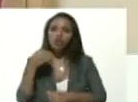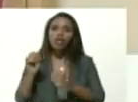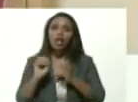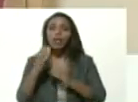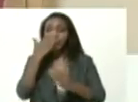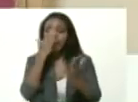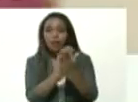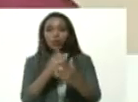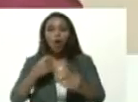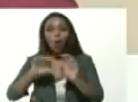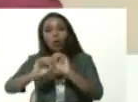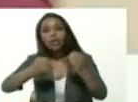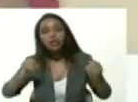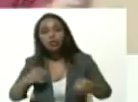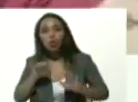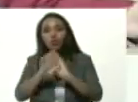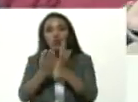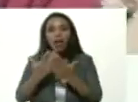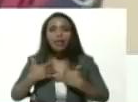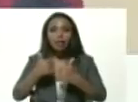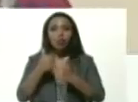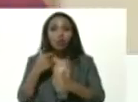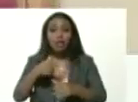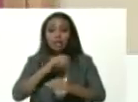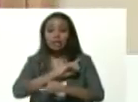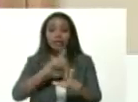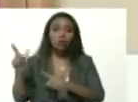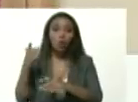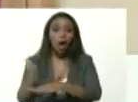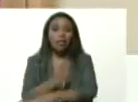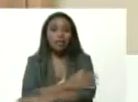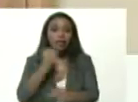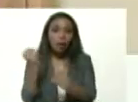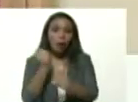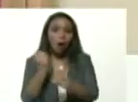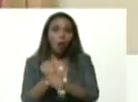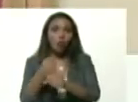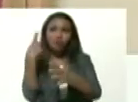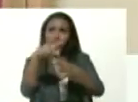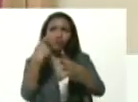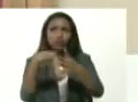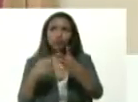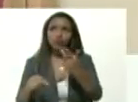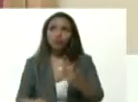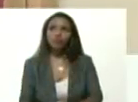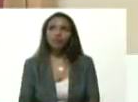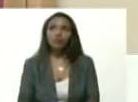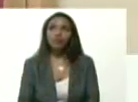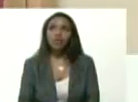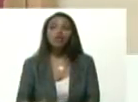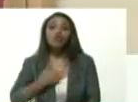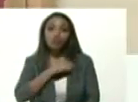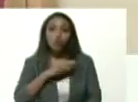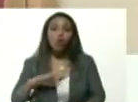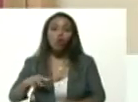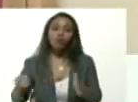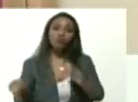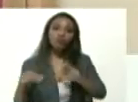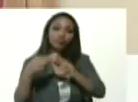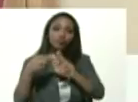la Salud, que ya, bueno, se está gestionando los aviones, etcétera, etcétera, la logística. Hemos conseguido